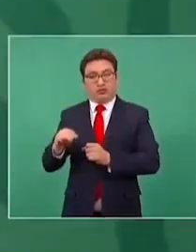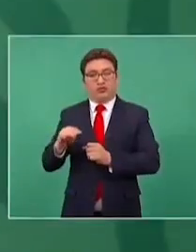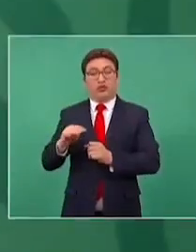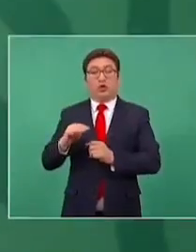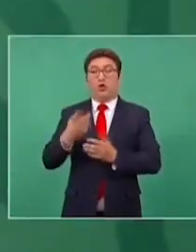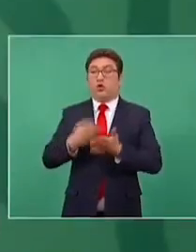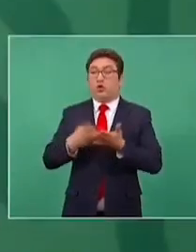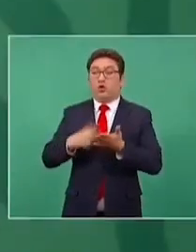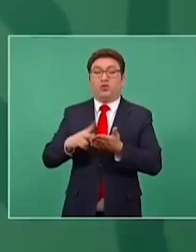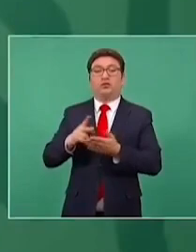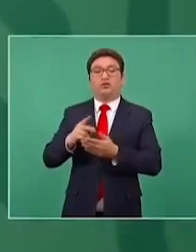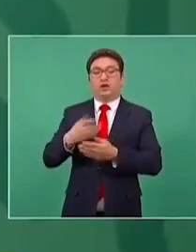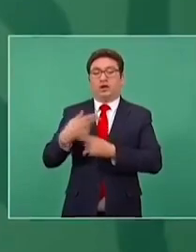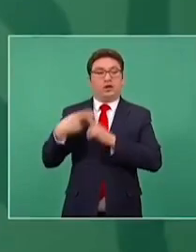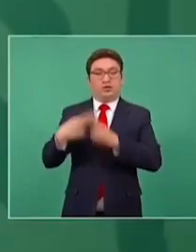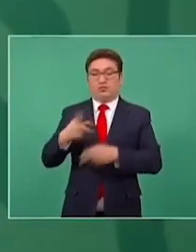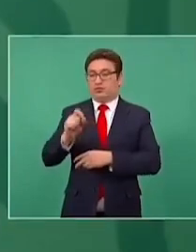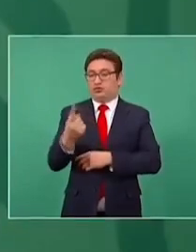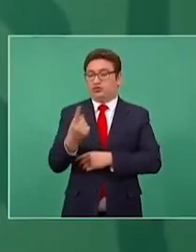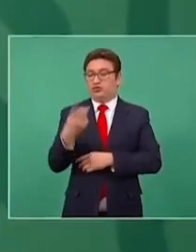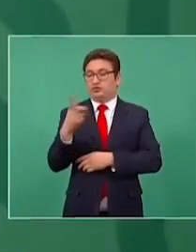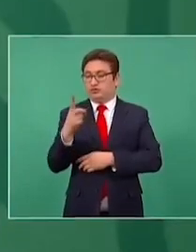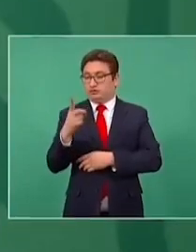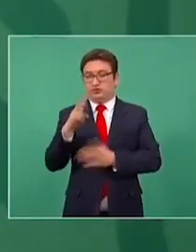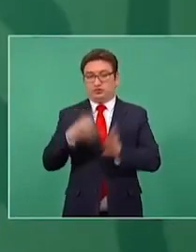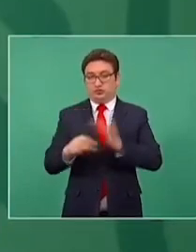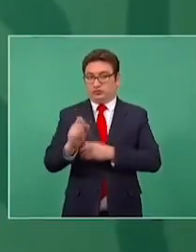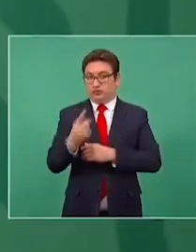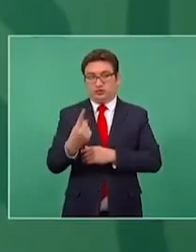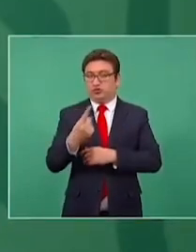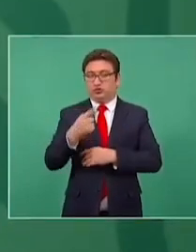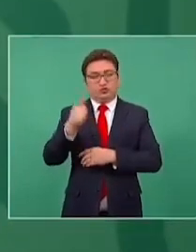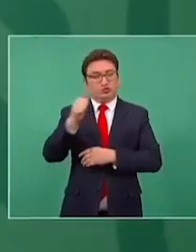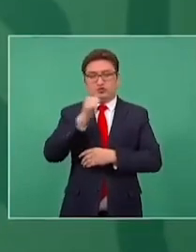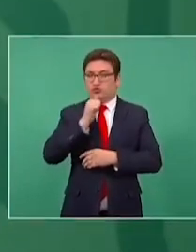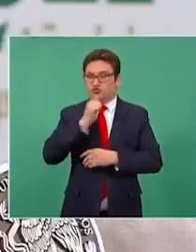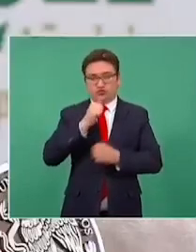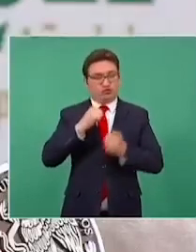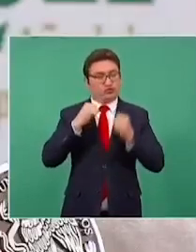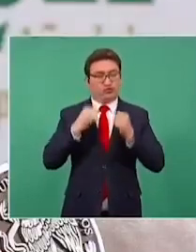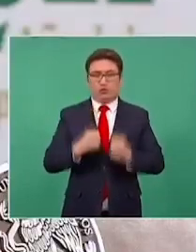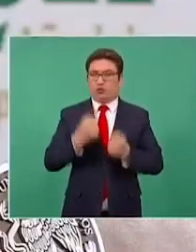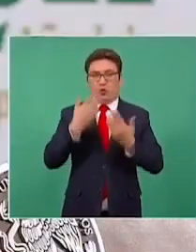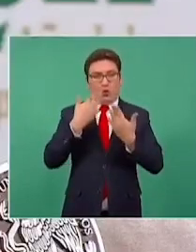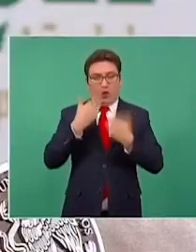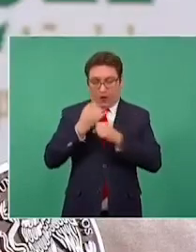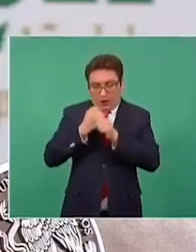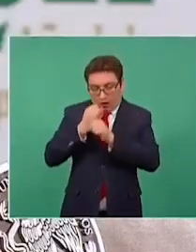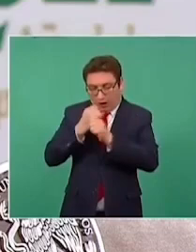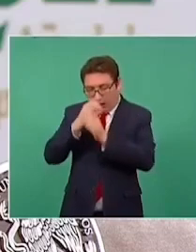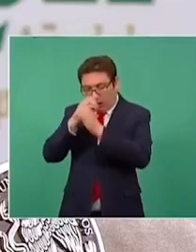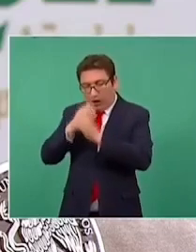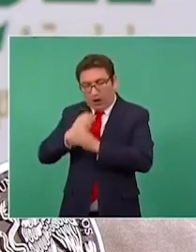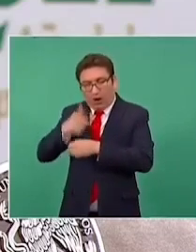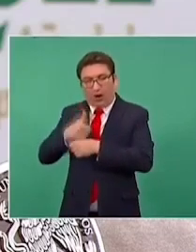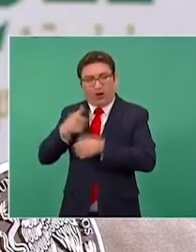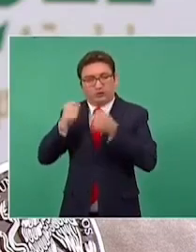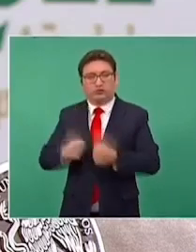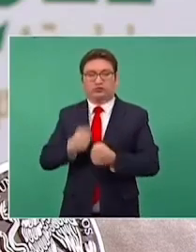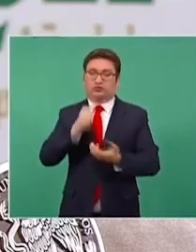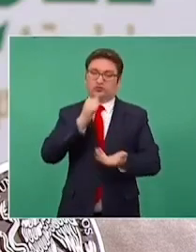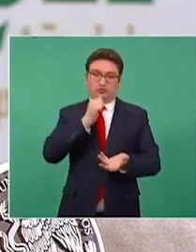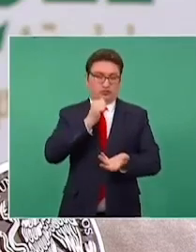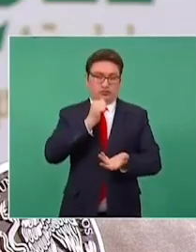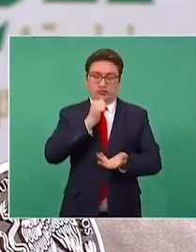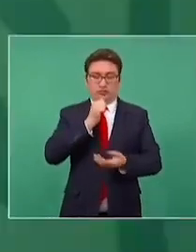que esta recomendación que hizo el doctor Tedros Ghebreyesus se sacó de contexto y que esta recomendación no aplica para México porque